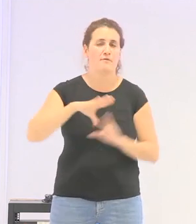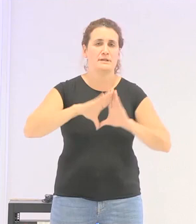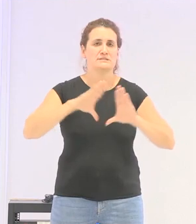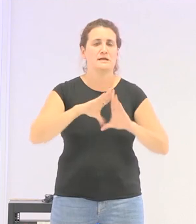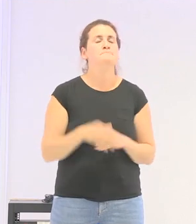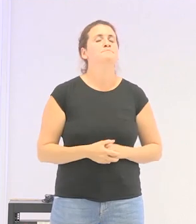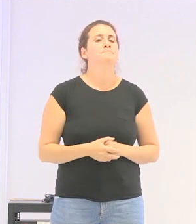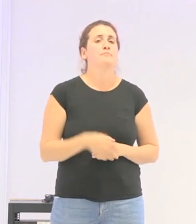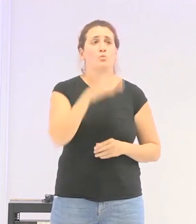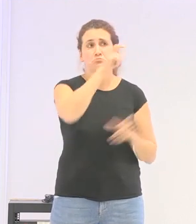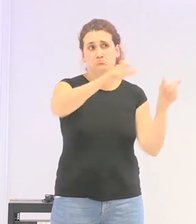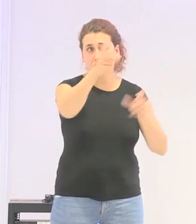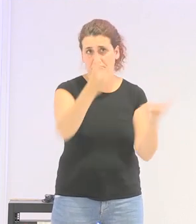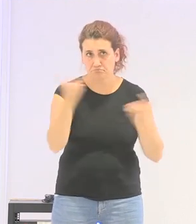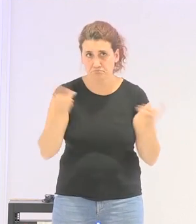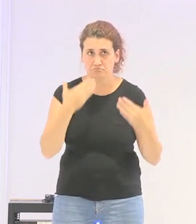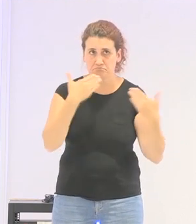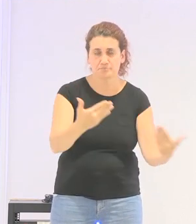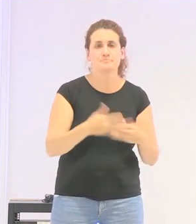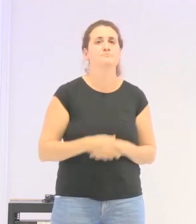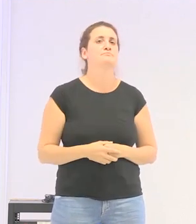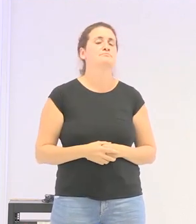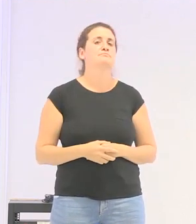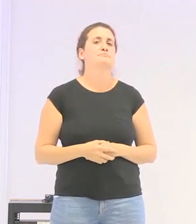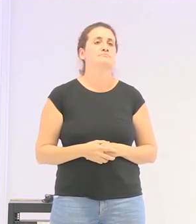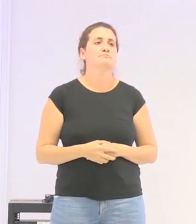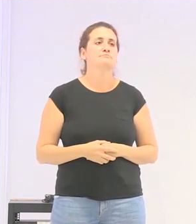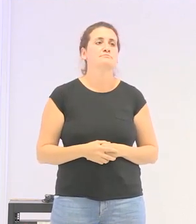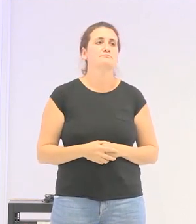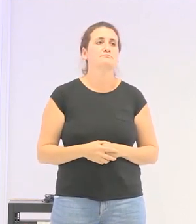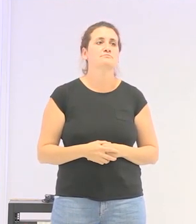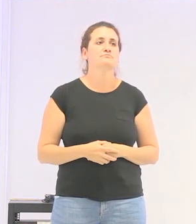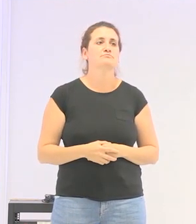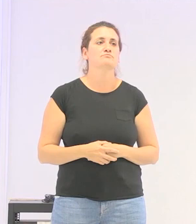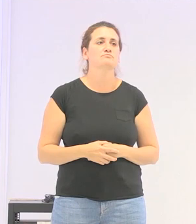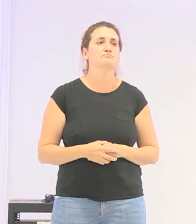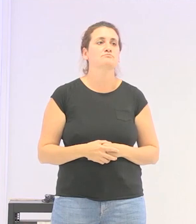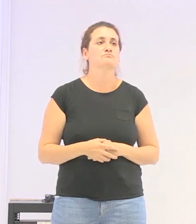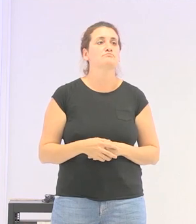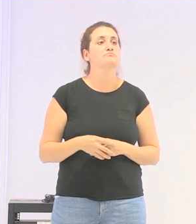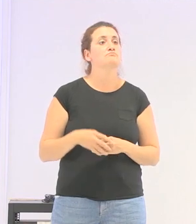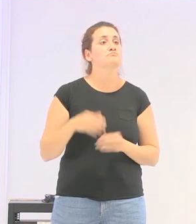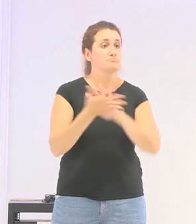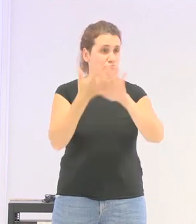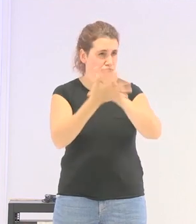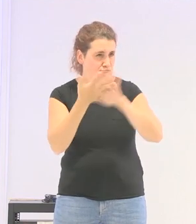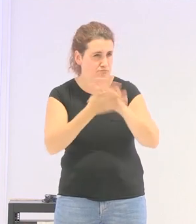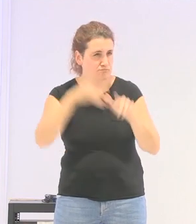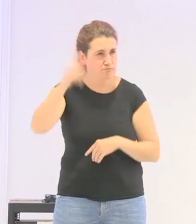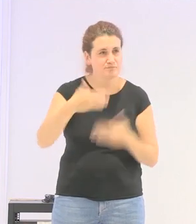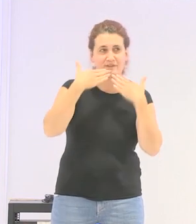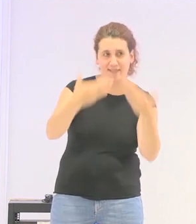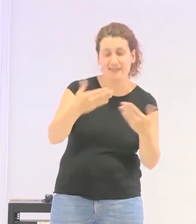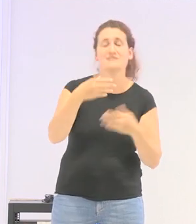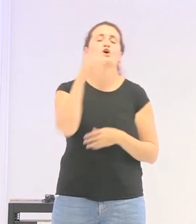gonbidapenagatik. Gero ere horrez gain keinu hizkuntza itzultzaileei ere eskerrak emango dizkiet, Rosa